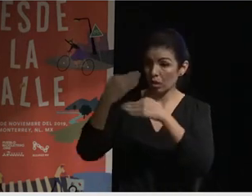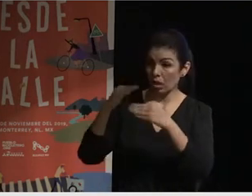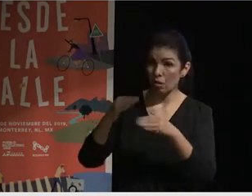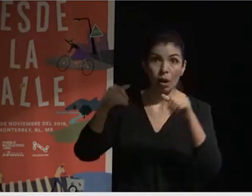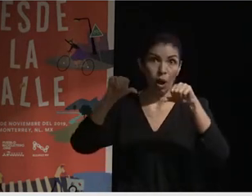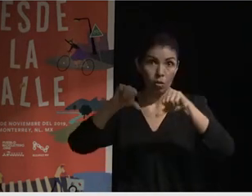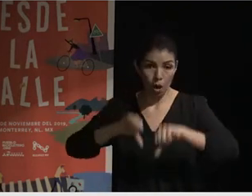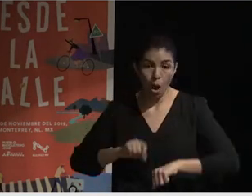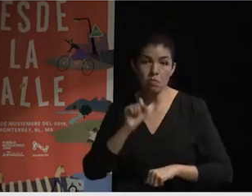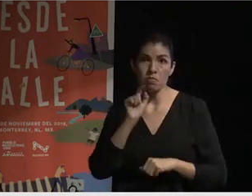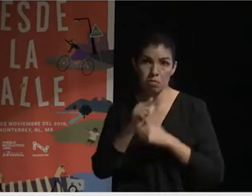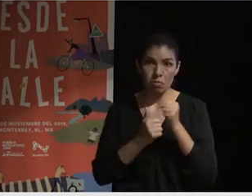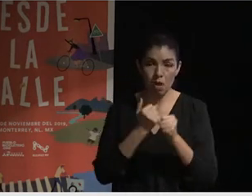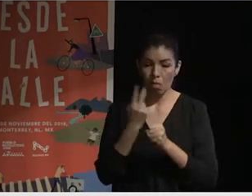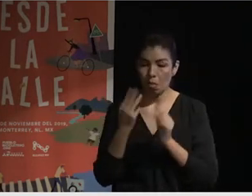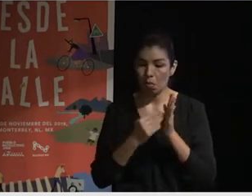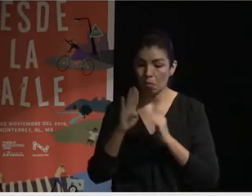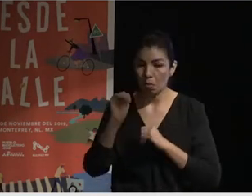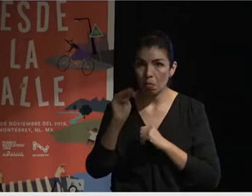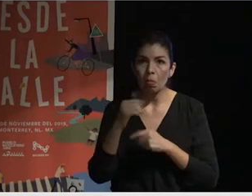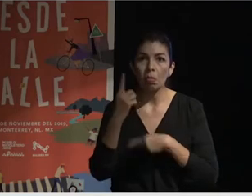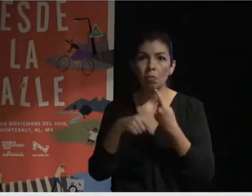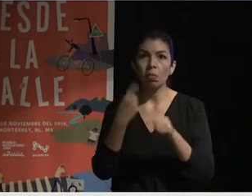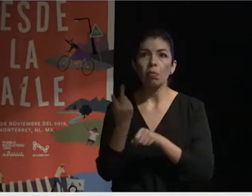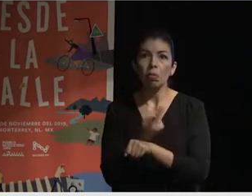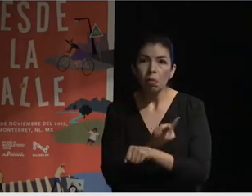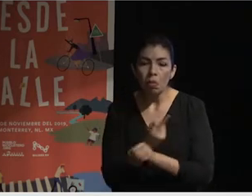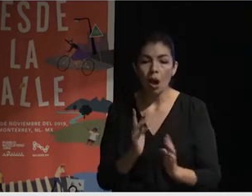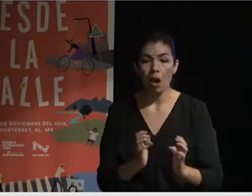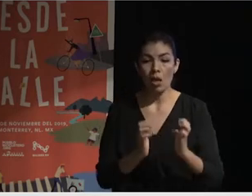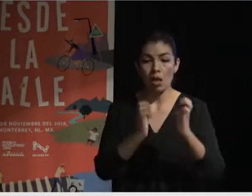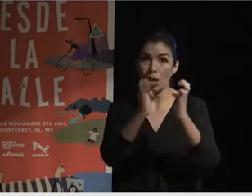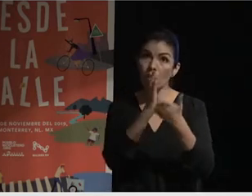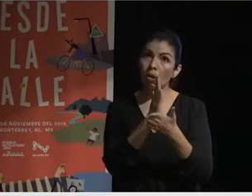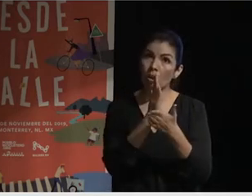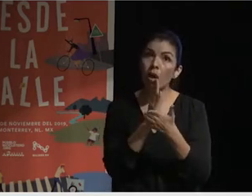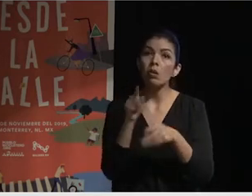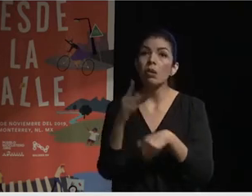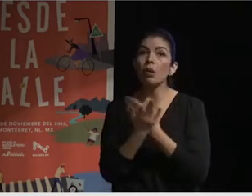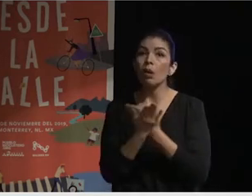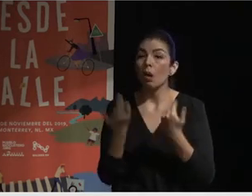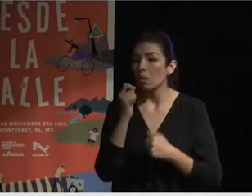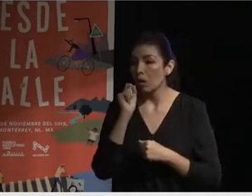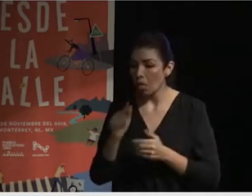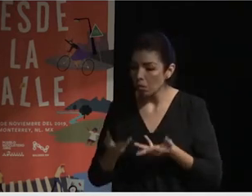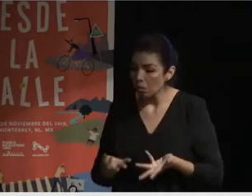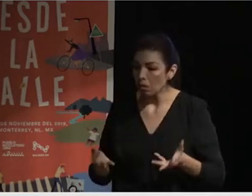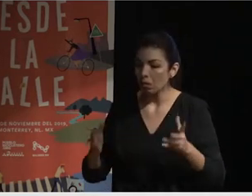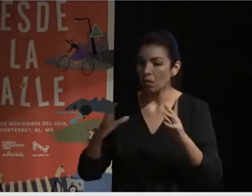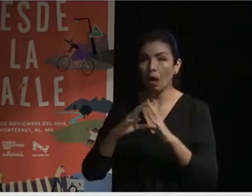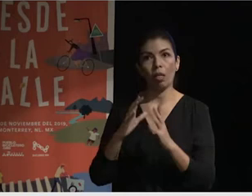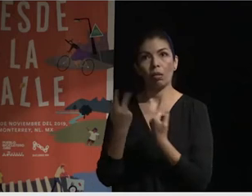hay que… El concepto de gentrificación nos da una entradita, en realidad, a un problema muy, muy global que tiene